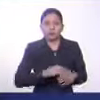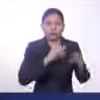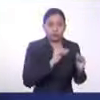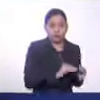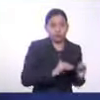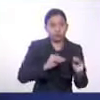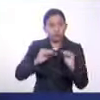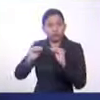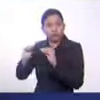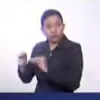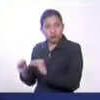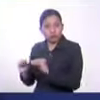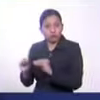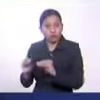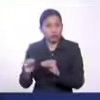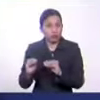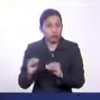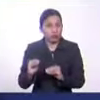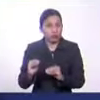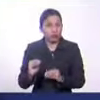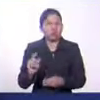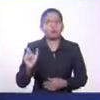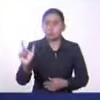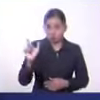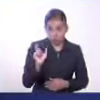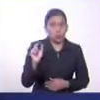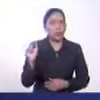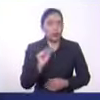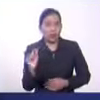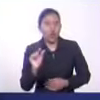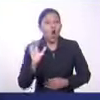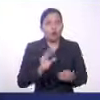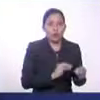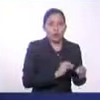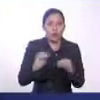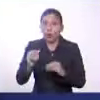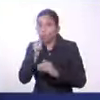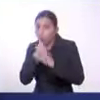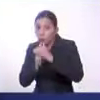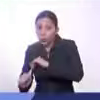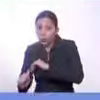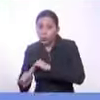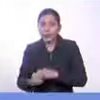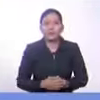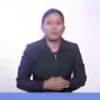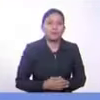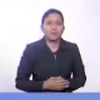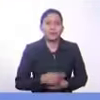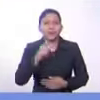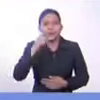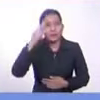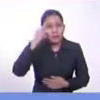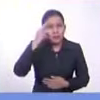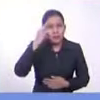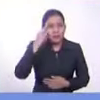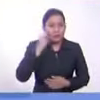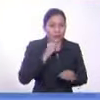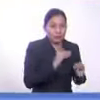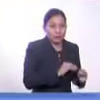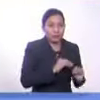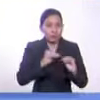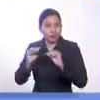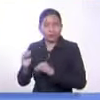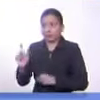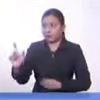migración regular y de una migración irregular. Para referirnos a una migración regular,